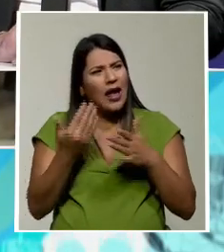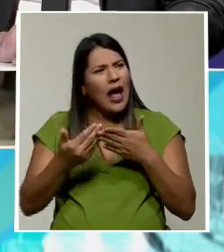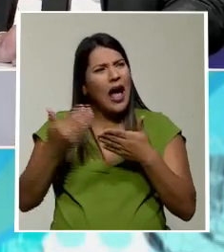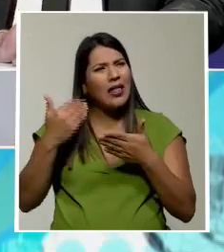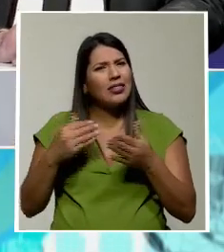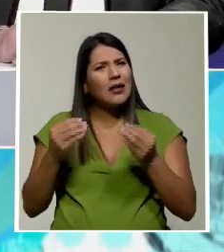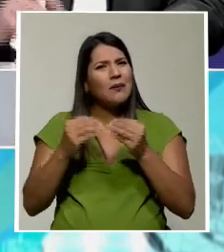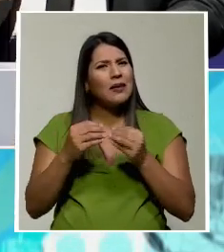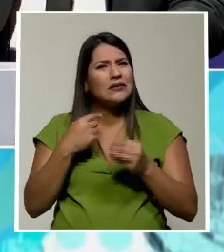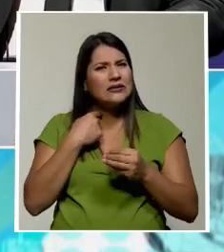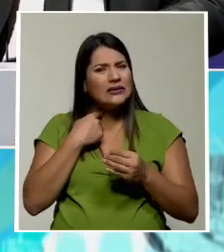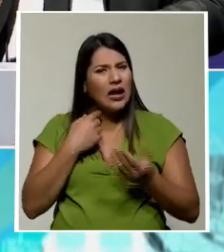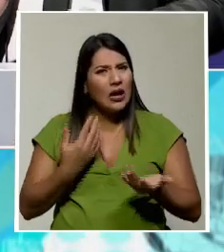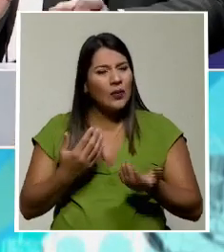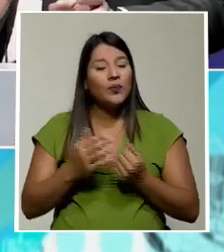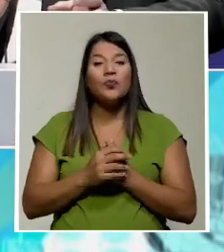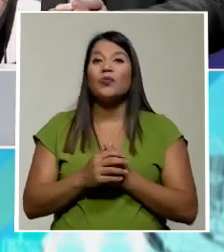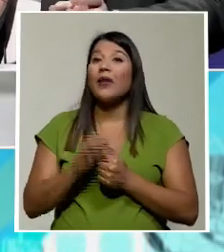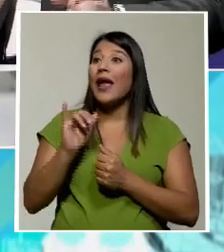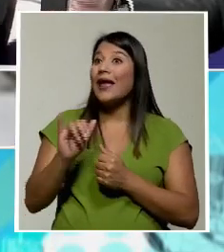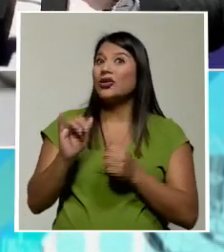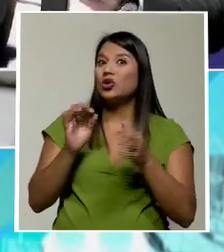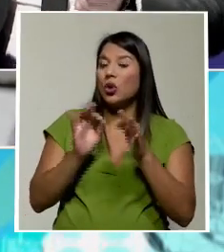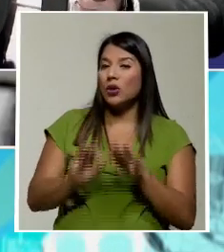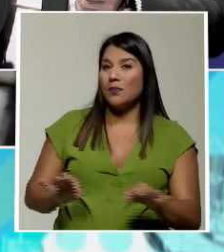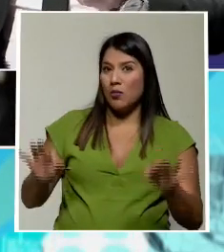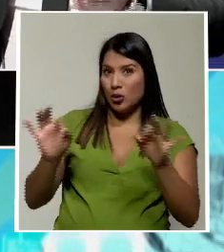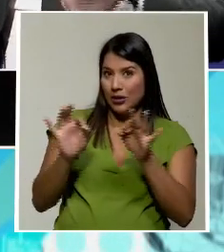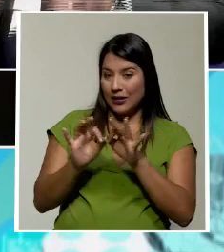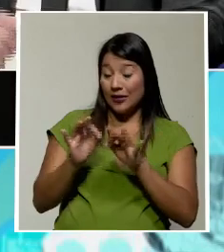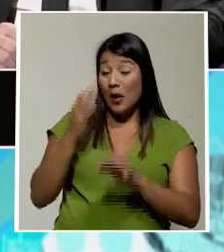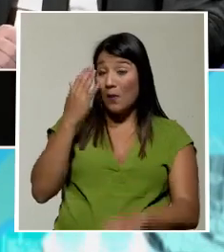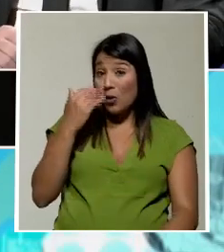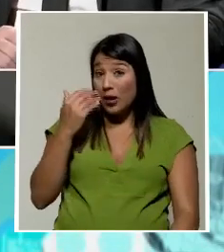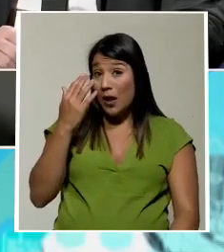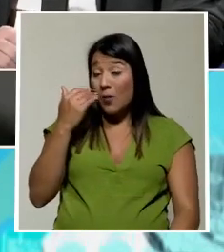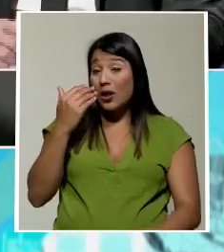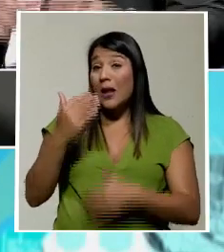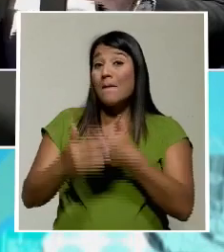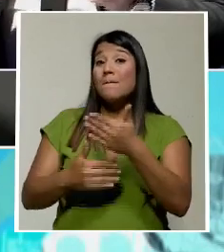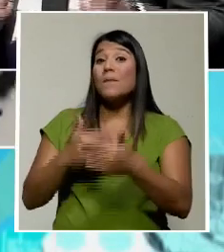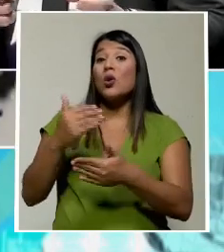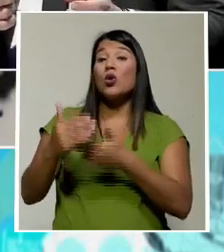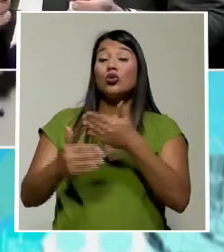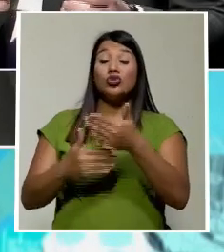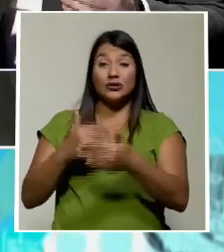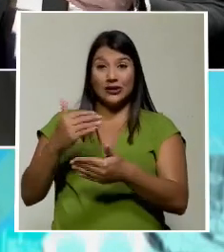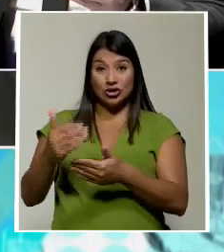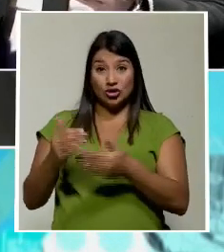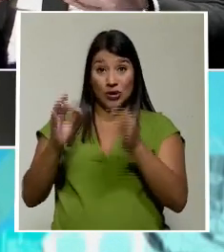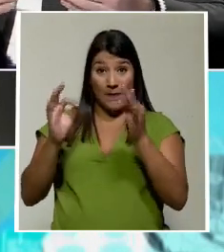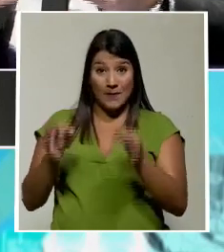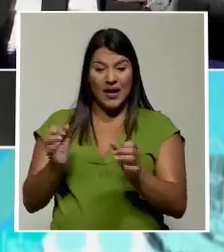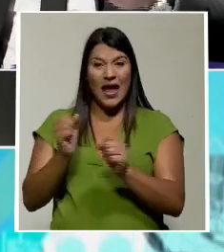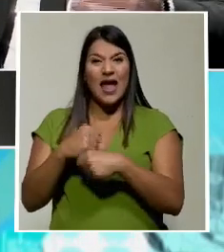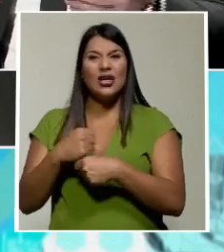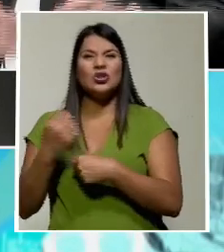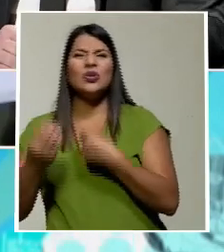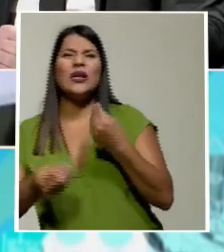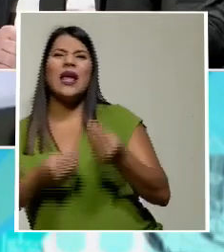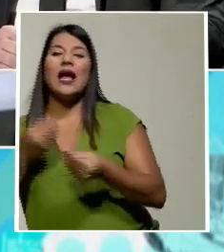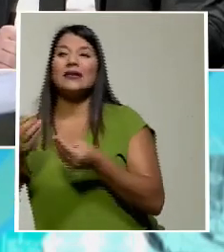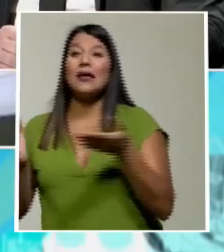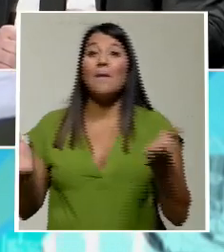costos? Eso es importante porque los procesos de subasta a la baja, bien diseñados, lo que hacen es promover